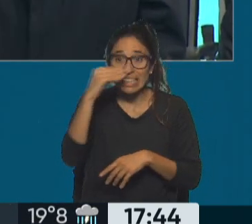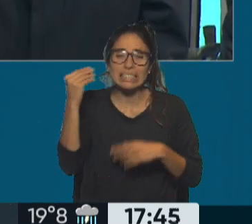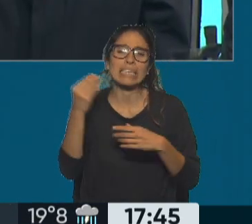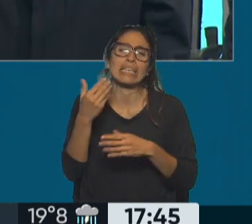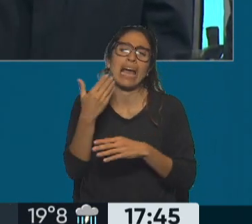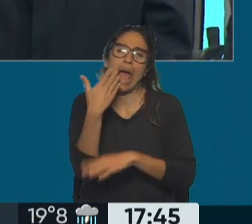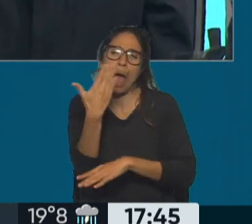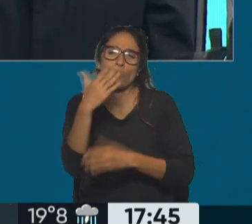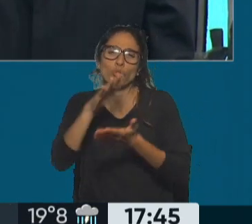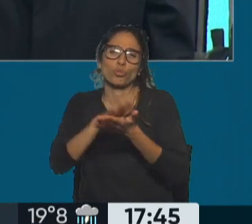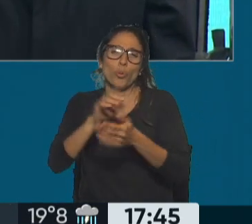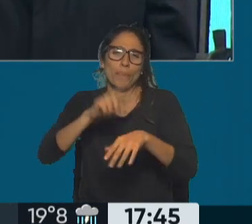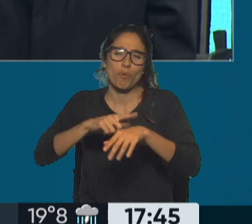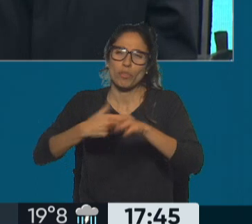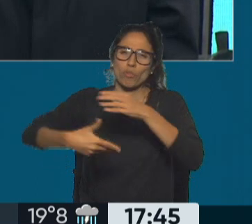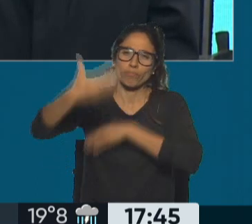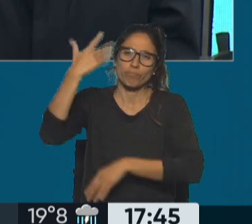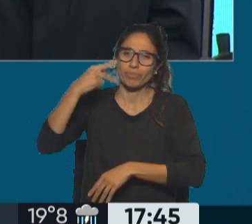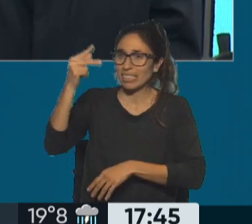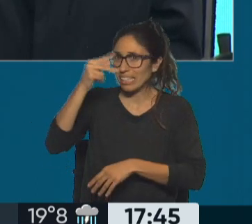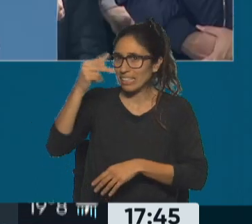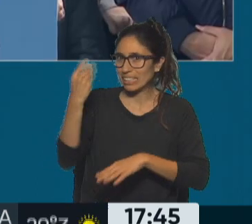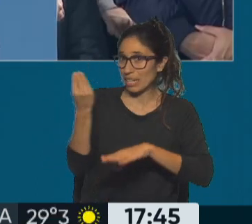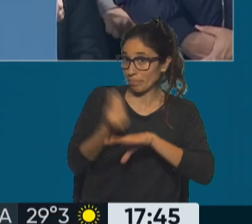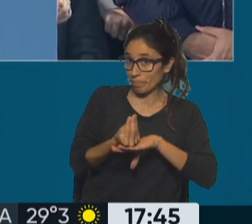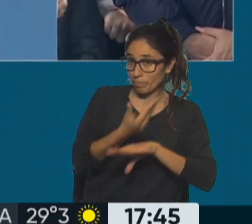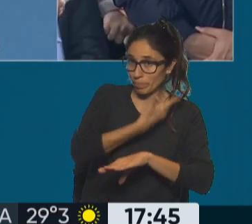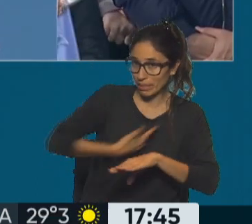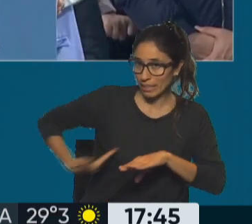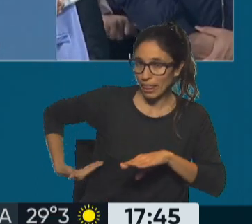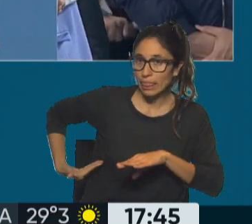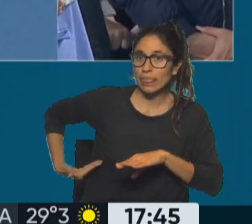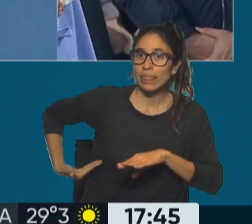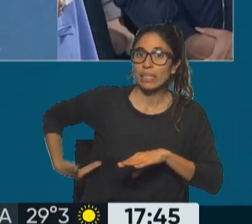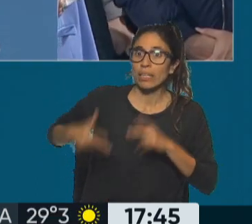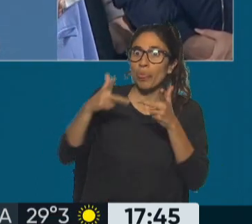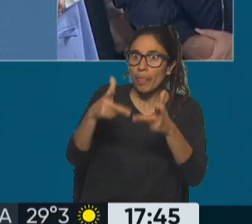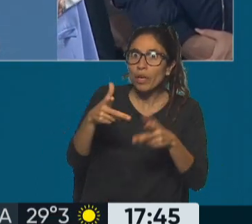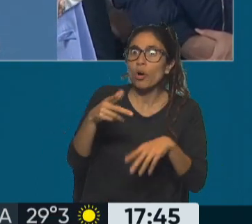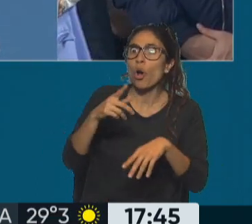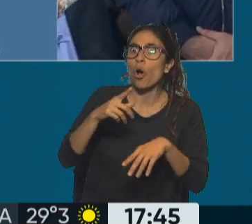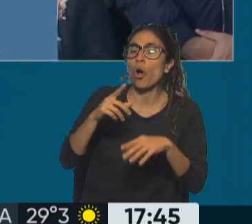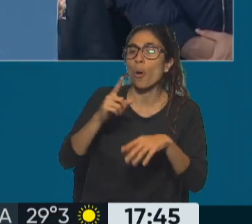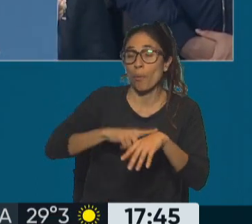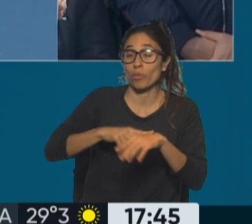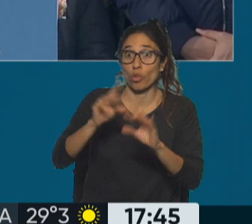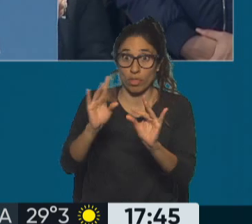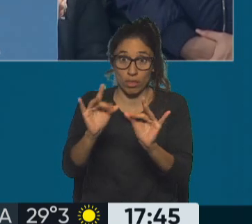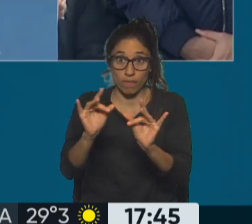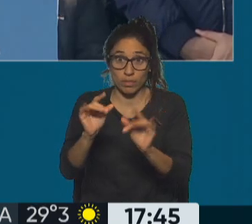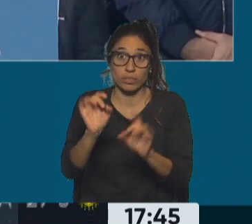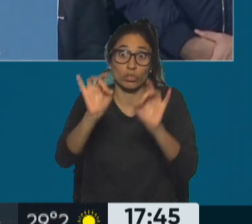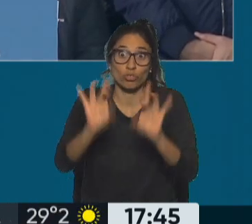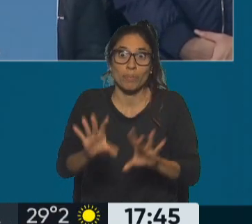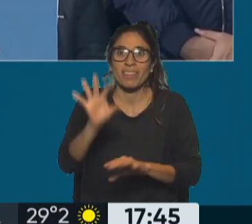presidencia y lo que costó también, ¿no?, porque ella hacía referencia precisamente a ese 20% solamente de los votos en aquella época,